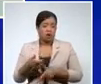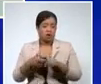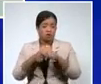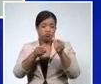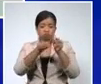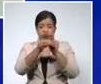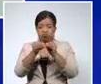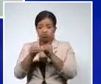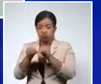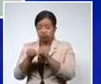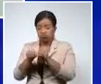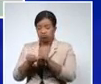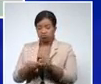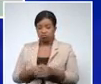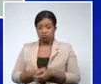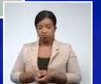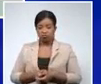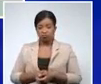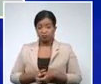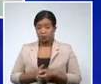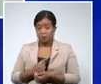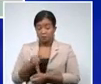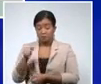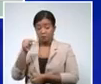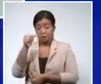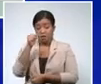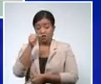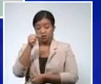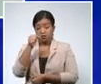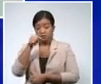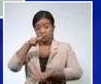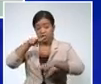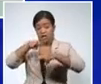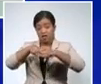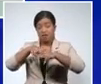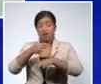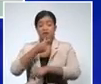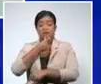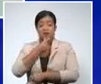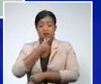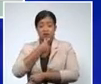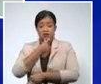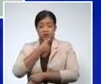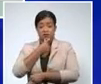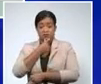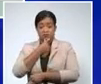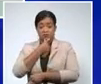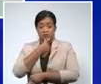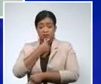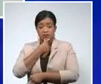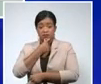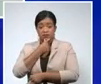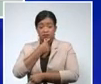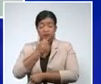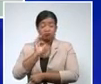incidencia. En primer lugar, Habana Vieja, que tiene una tasa